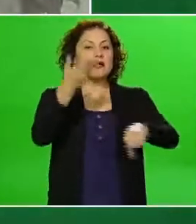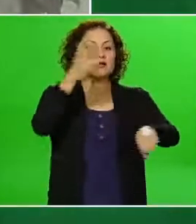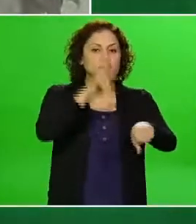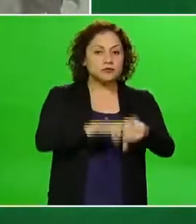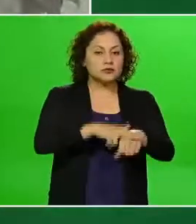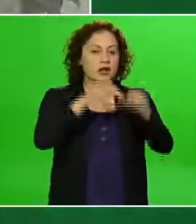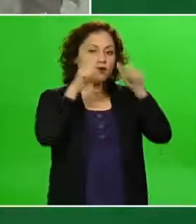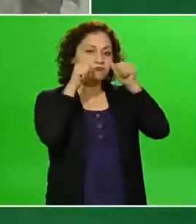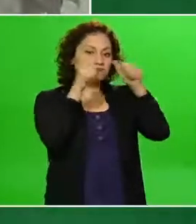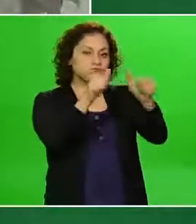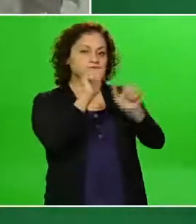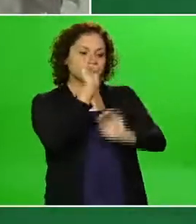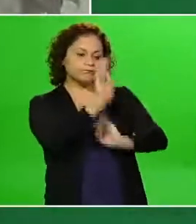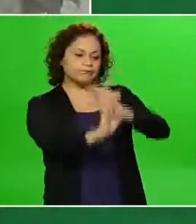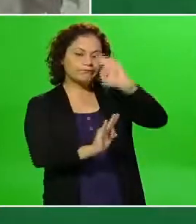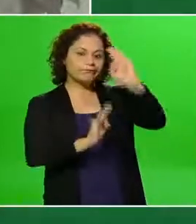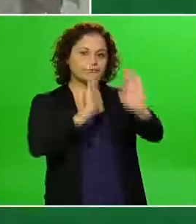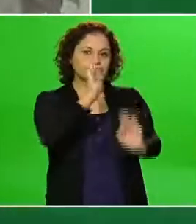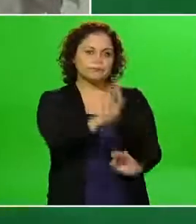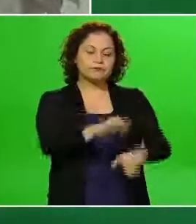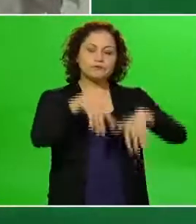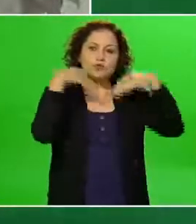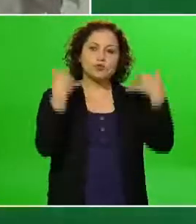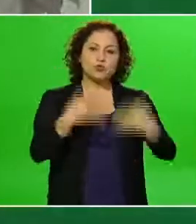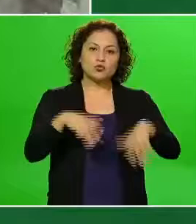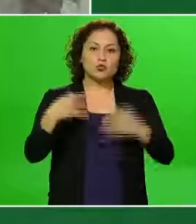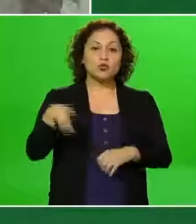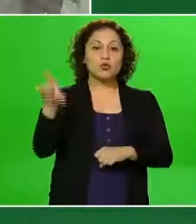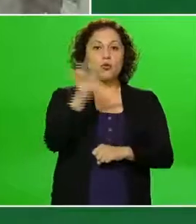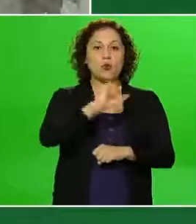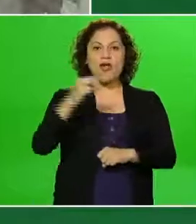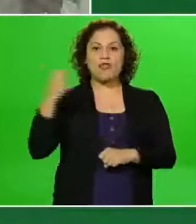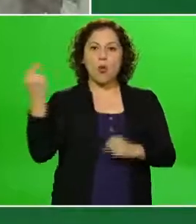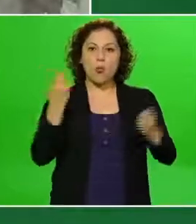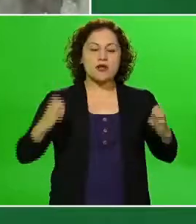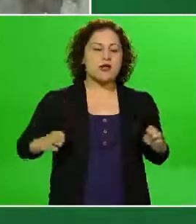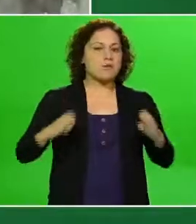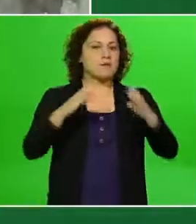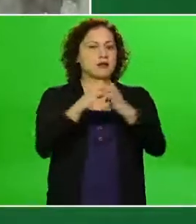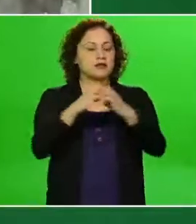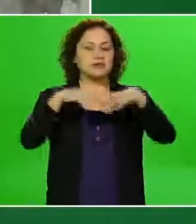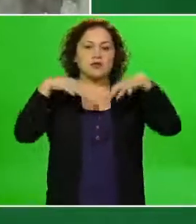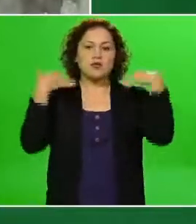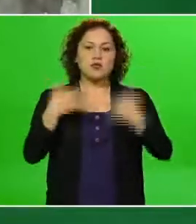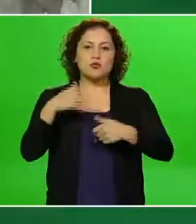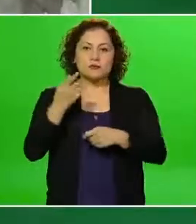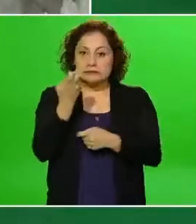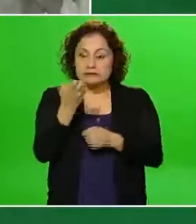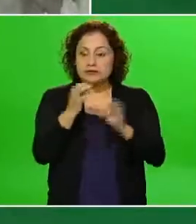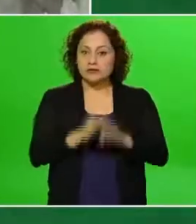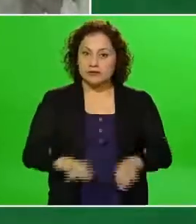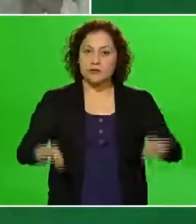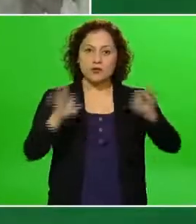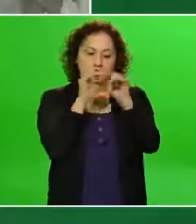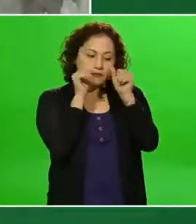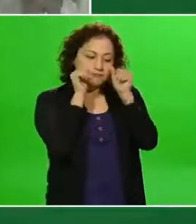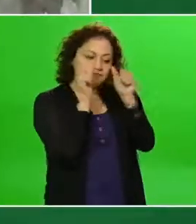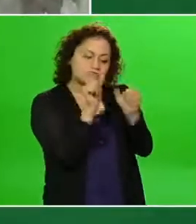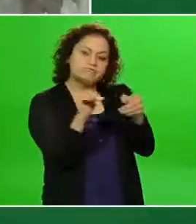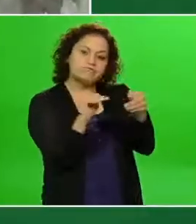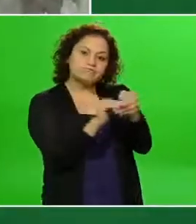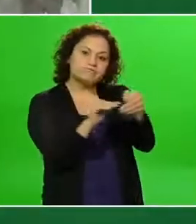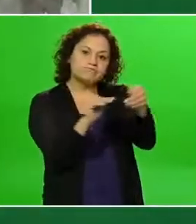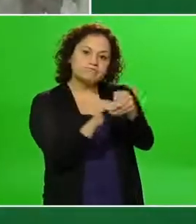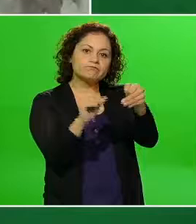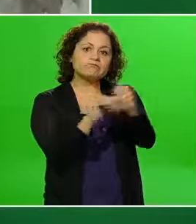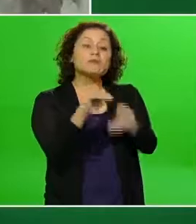pacientes, una importancia de la atención ante alguna urgencia, de ahí la importancia de este monitoreo y el acompañamiento que se